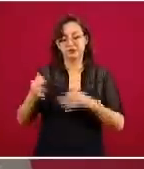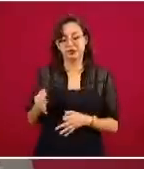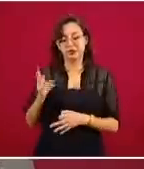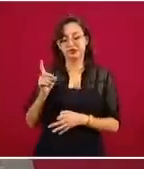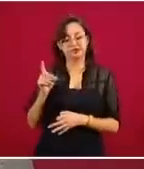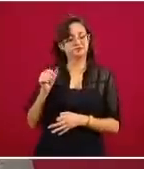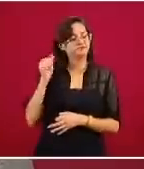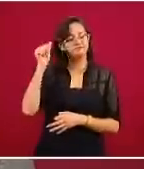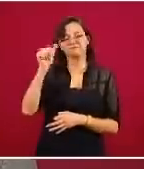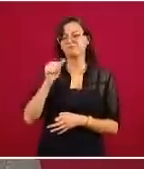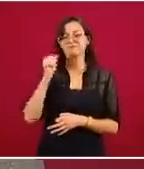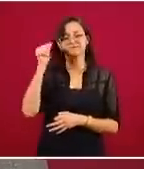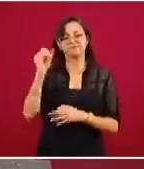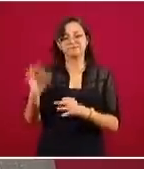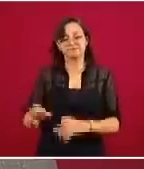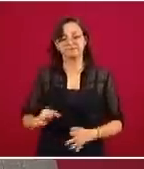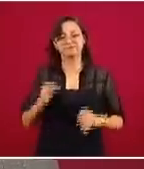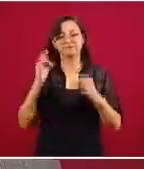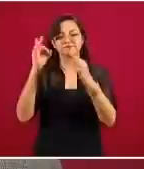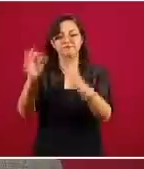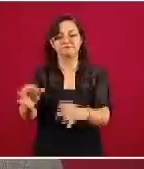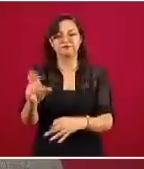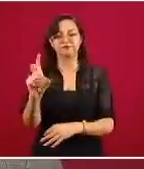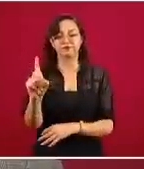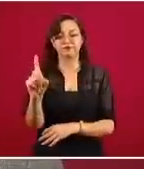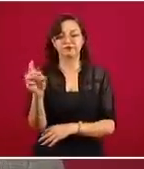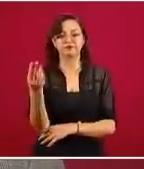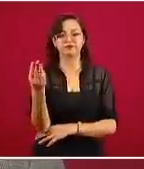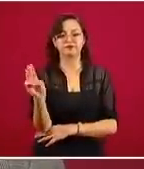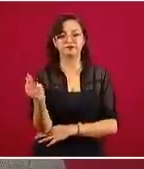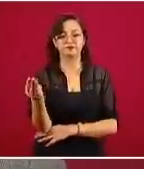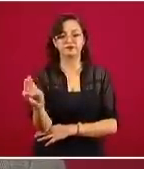abril, ahora se extendería hasta el 30 de mayo,